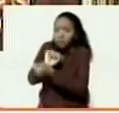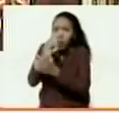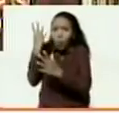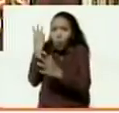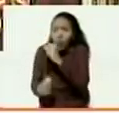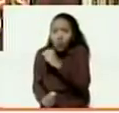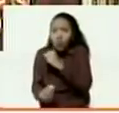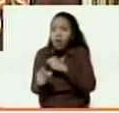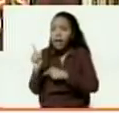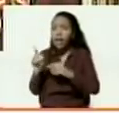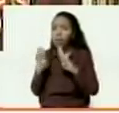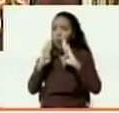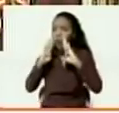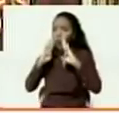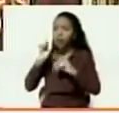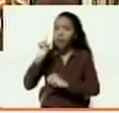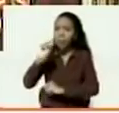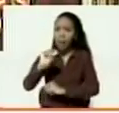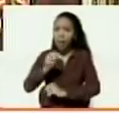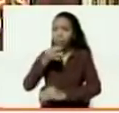y confesos, se puede decir, ¿verdad?